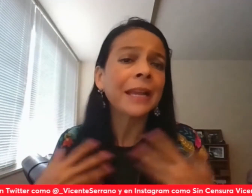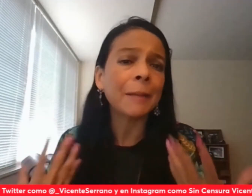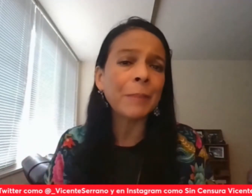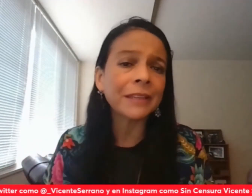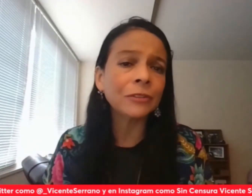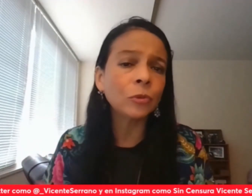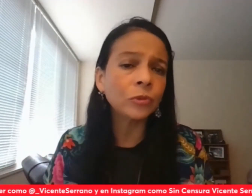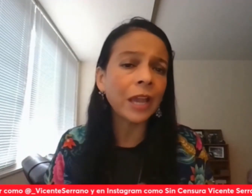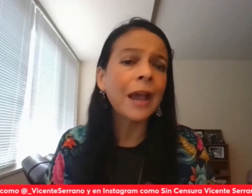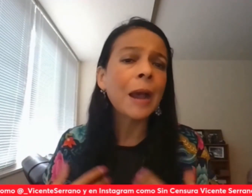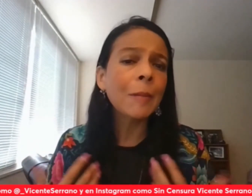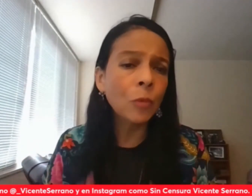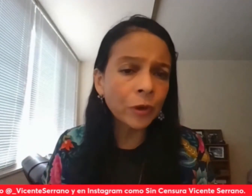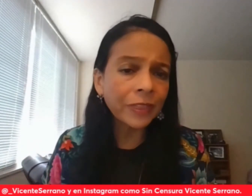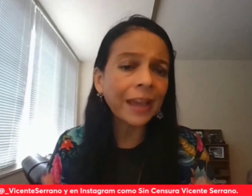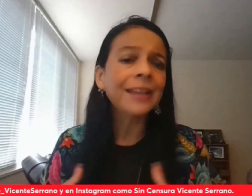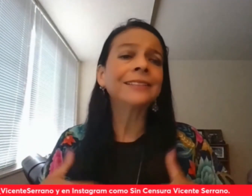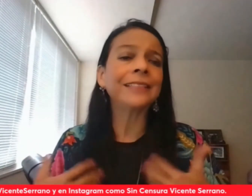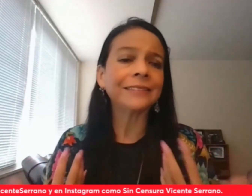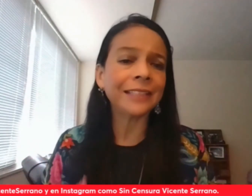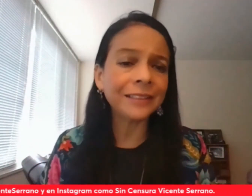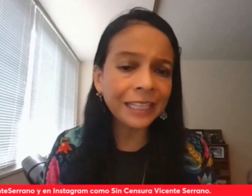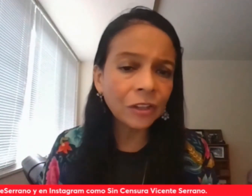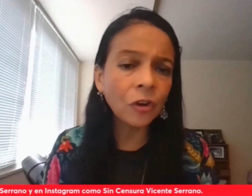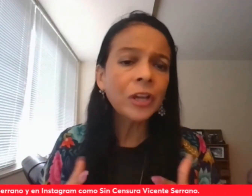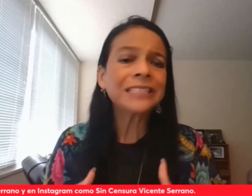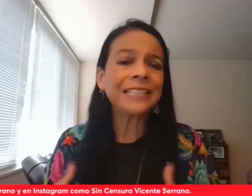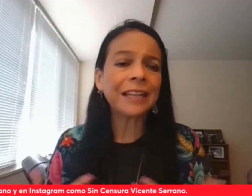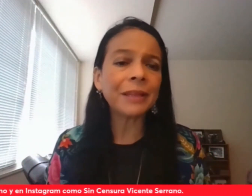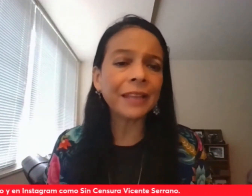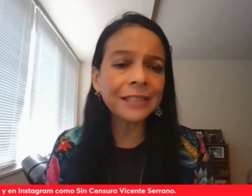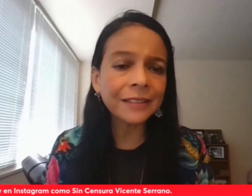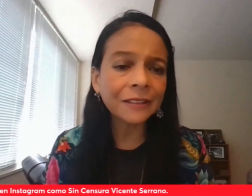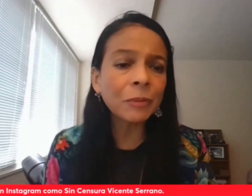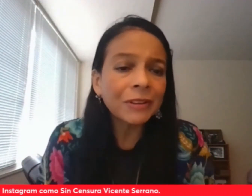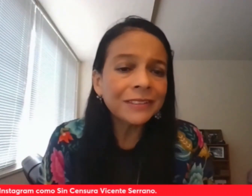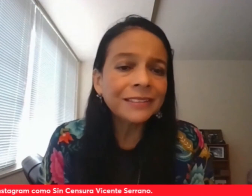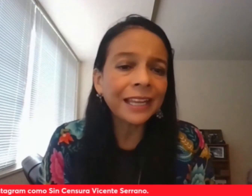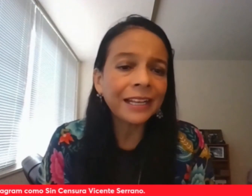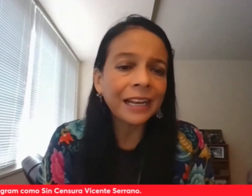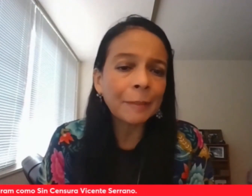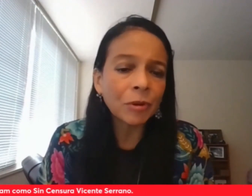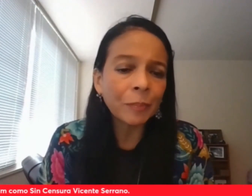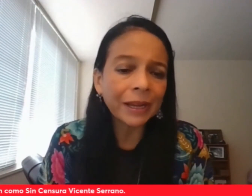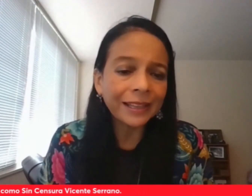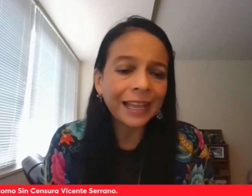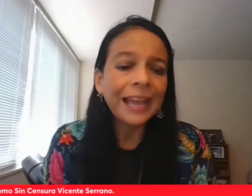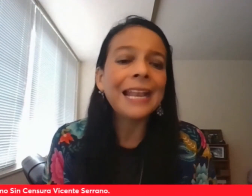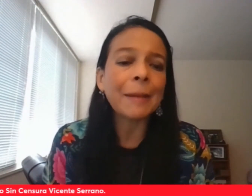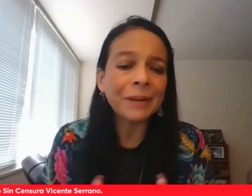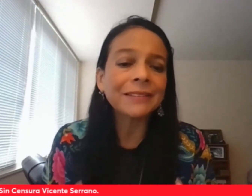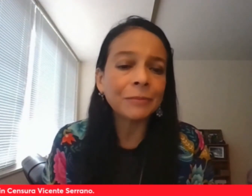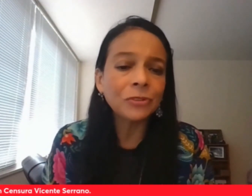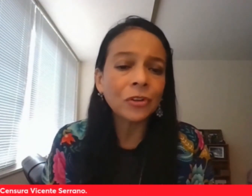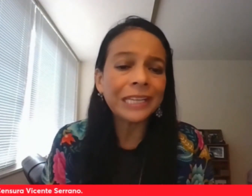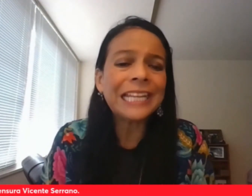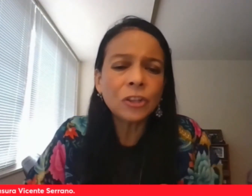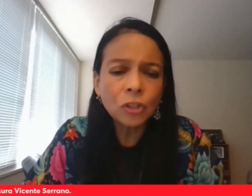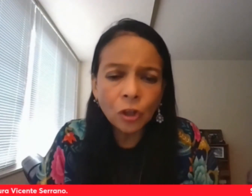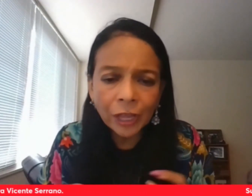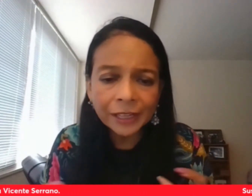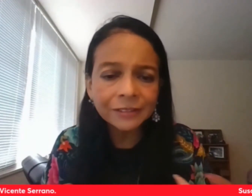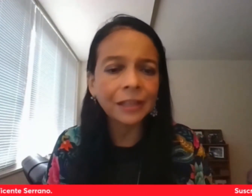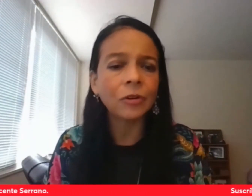esta campaña sucia, burda, sin sentido, sin evidencias, pero así se genera la propaganda, la percepción,